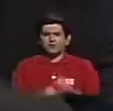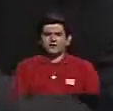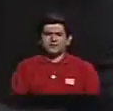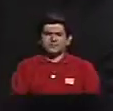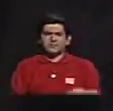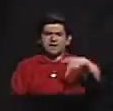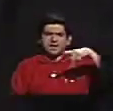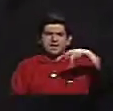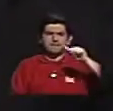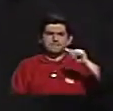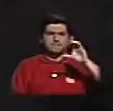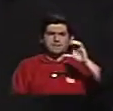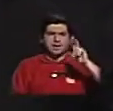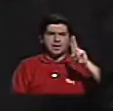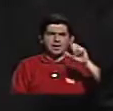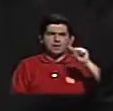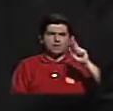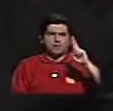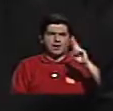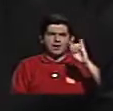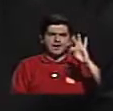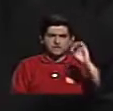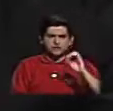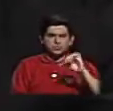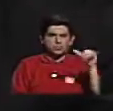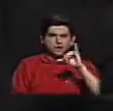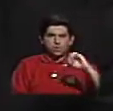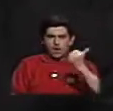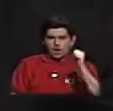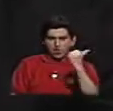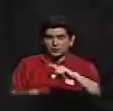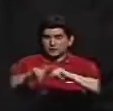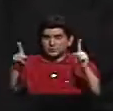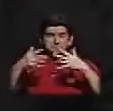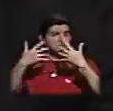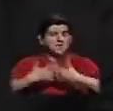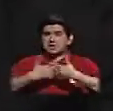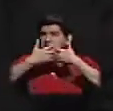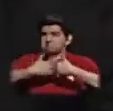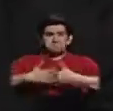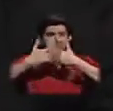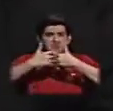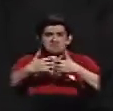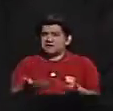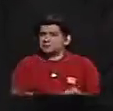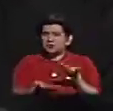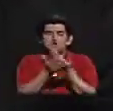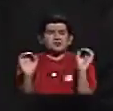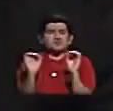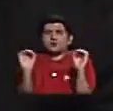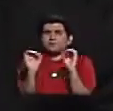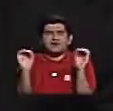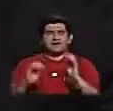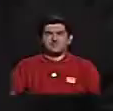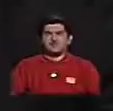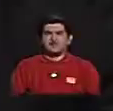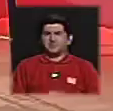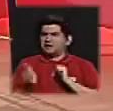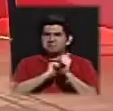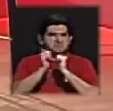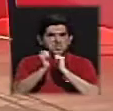Pacuarito, como tantas otras, pero lo curioso es que ninguna empresa ofertó, ninguna empresa entró a